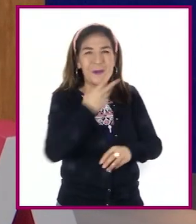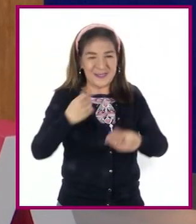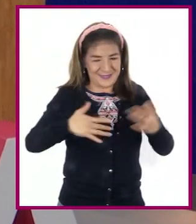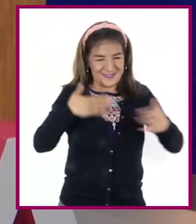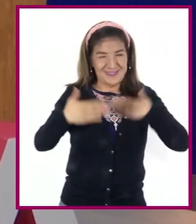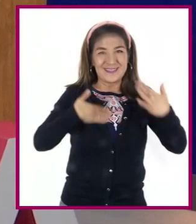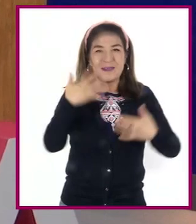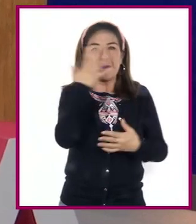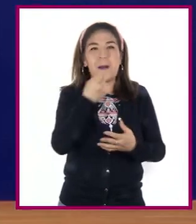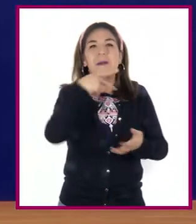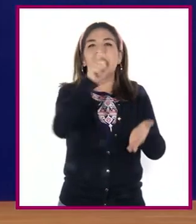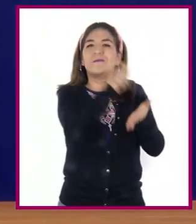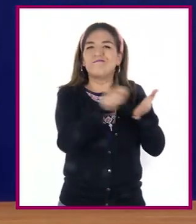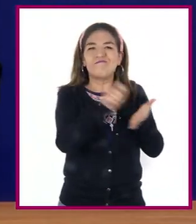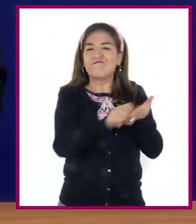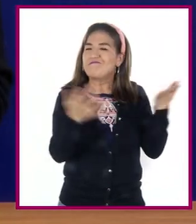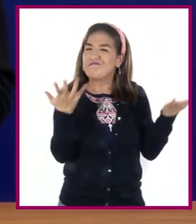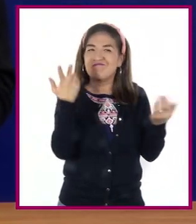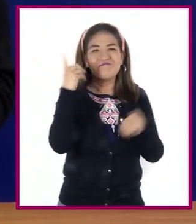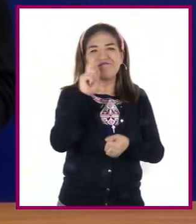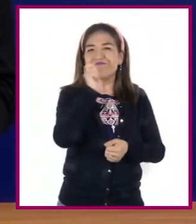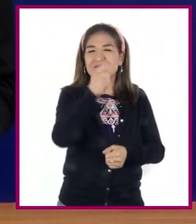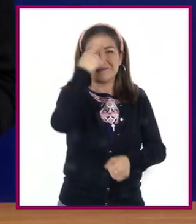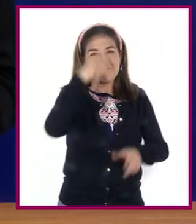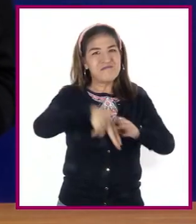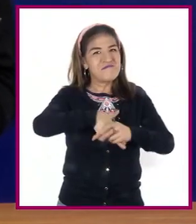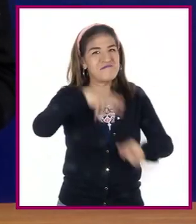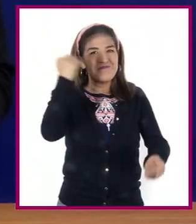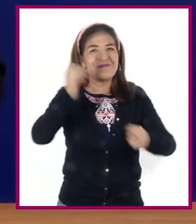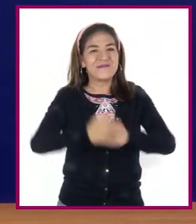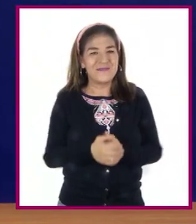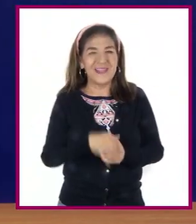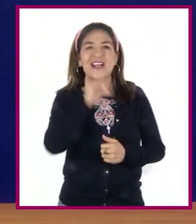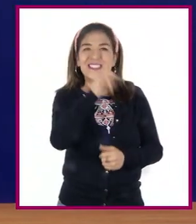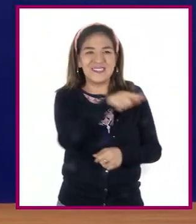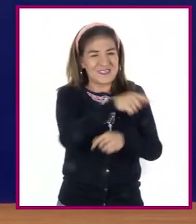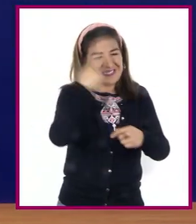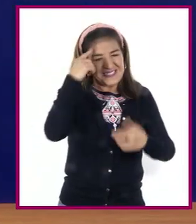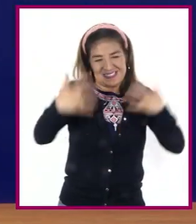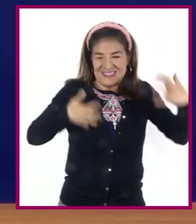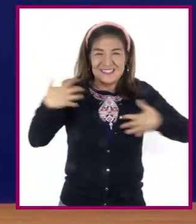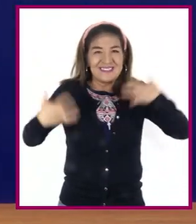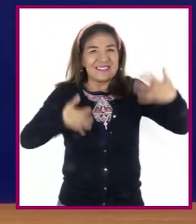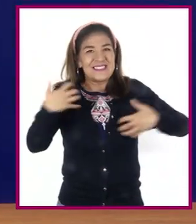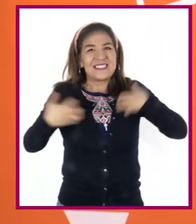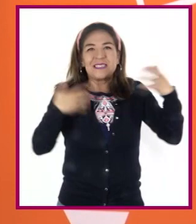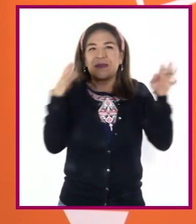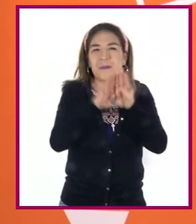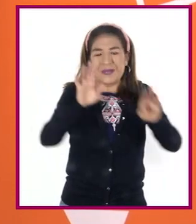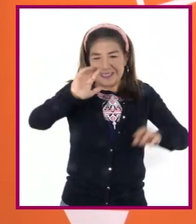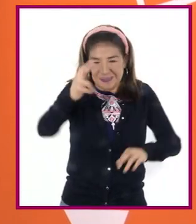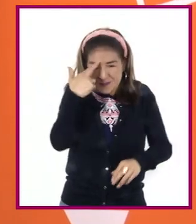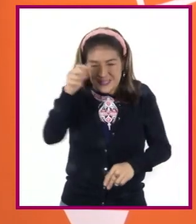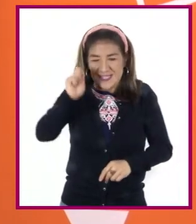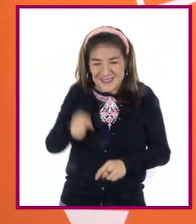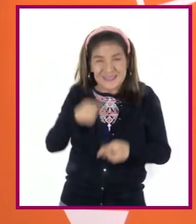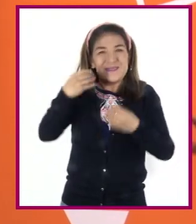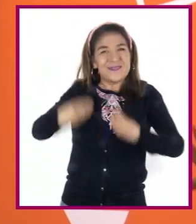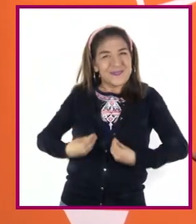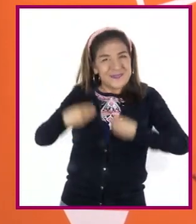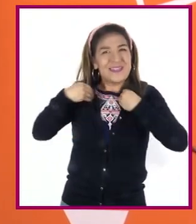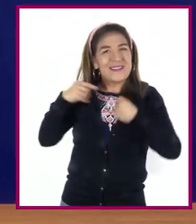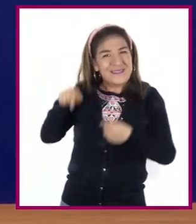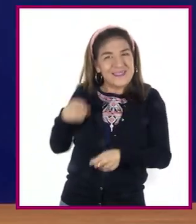pasado. Claro, me imagino que te sentiste totalmente frustrado porque en tu mente estabas recordando todo lo que